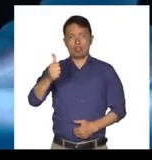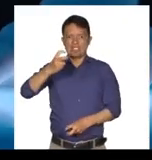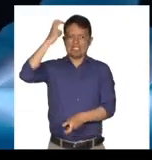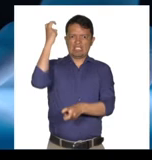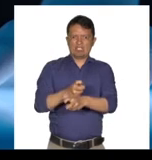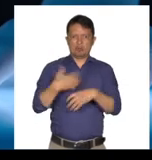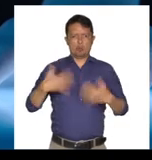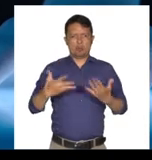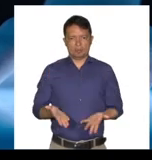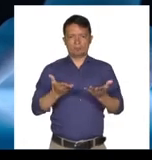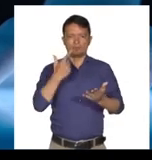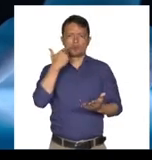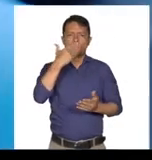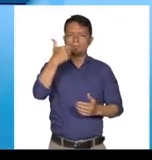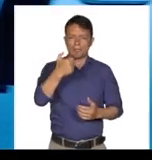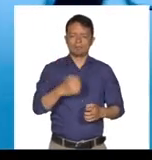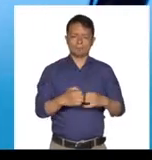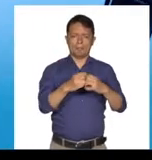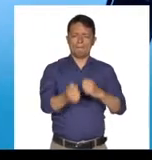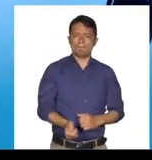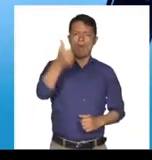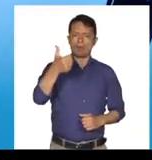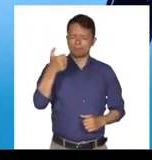Después, le pedimos que armara un objeto más complicado.